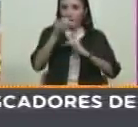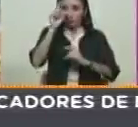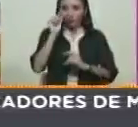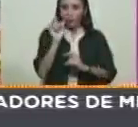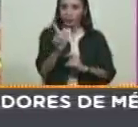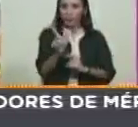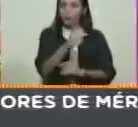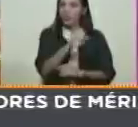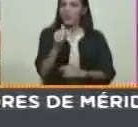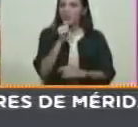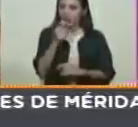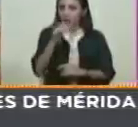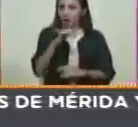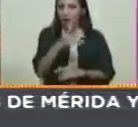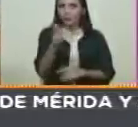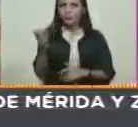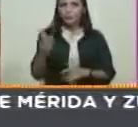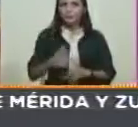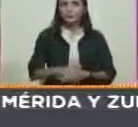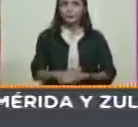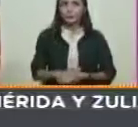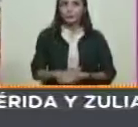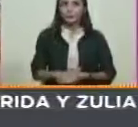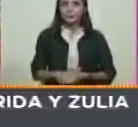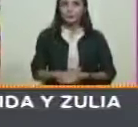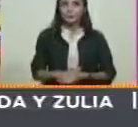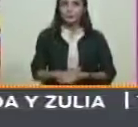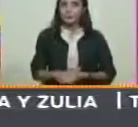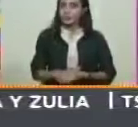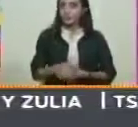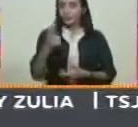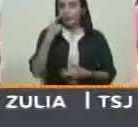quién es de ustedes trajeron al carné del presume